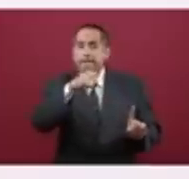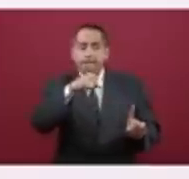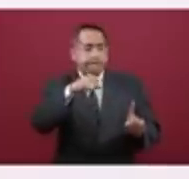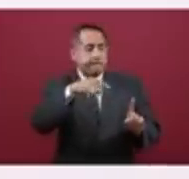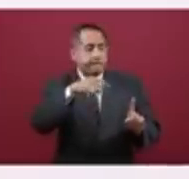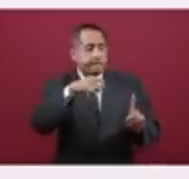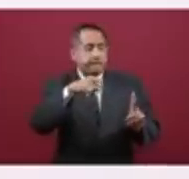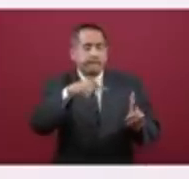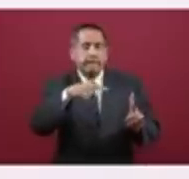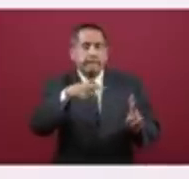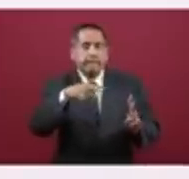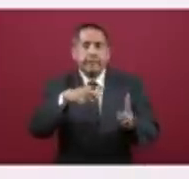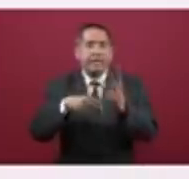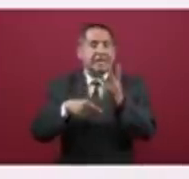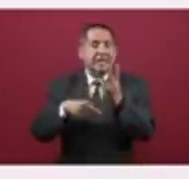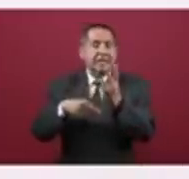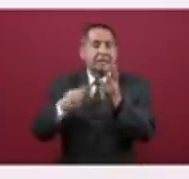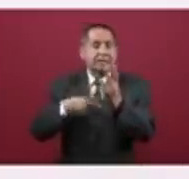proveedores